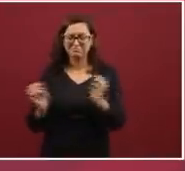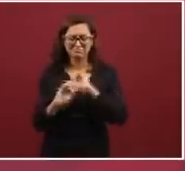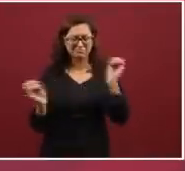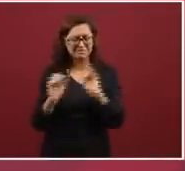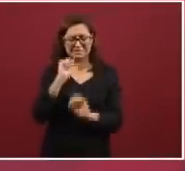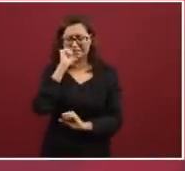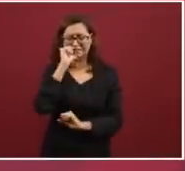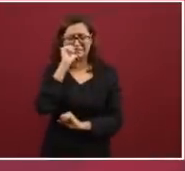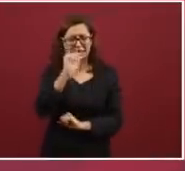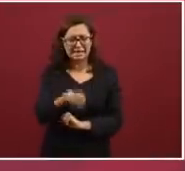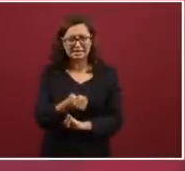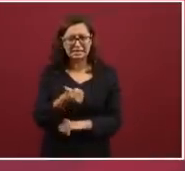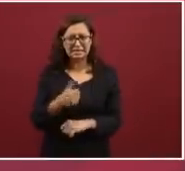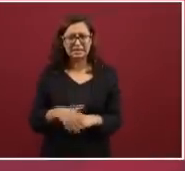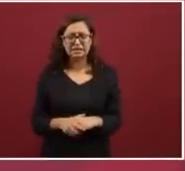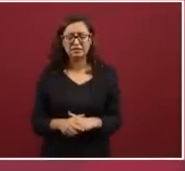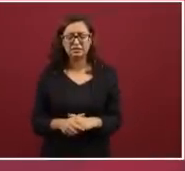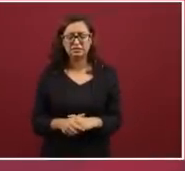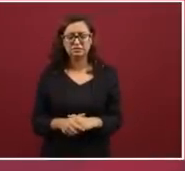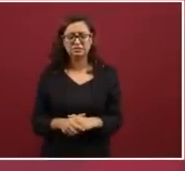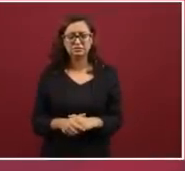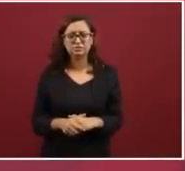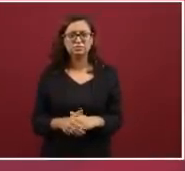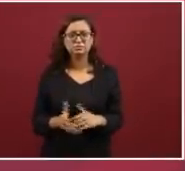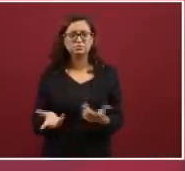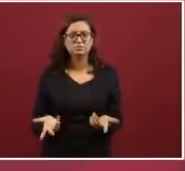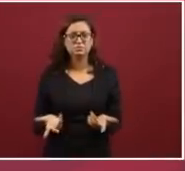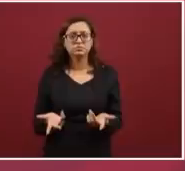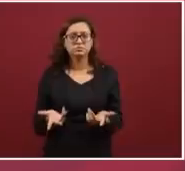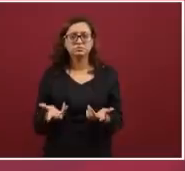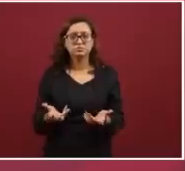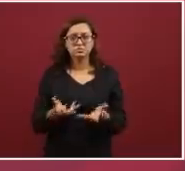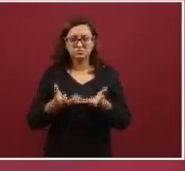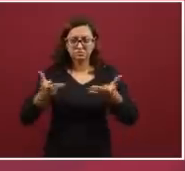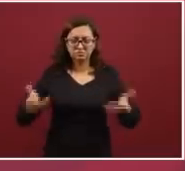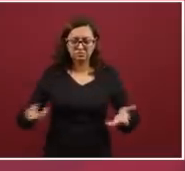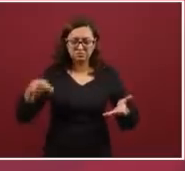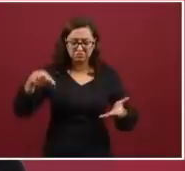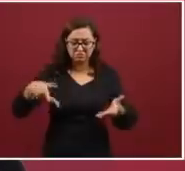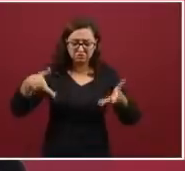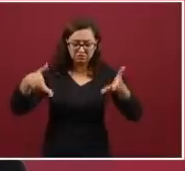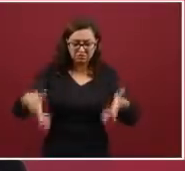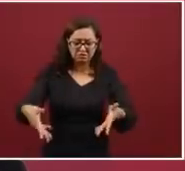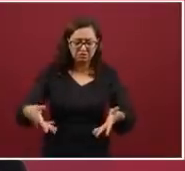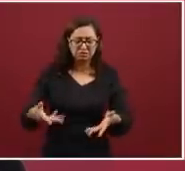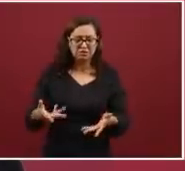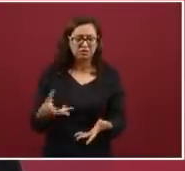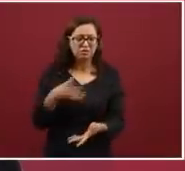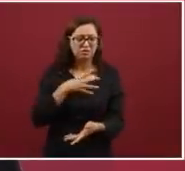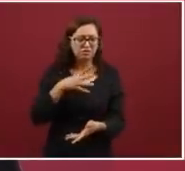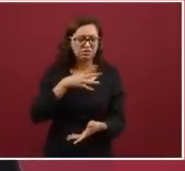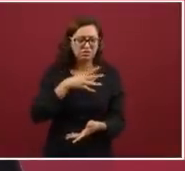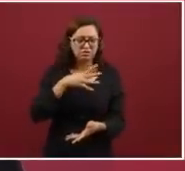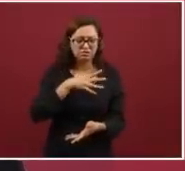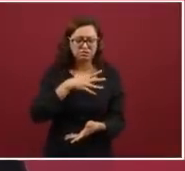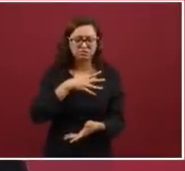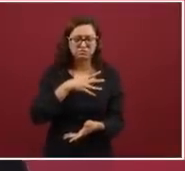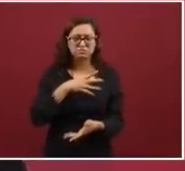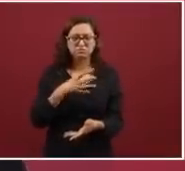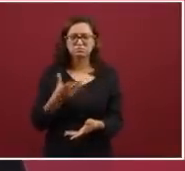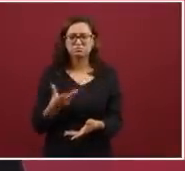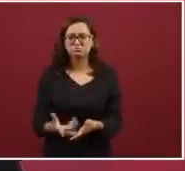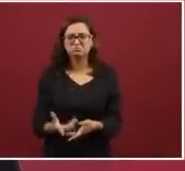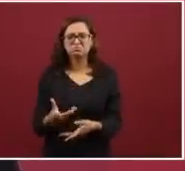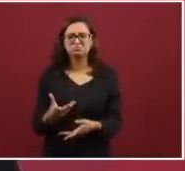y lo de las fosas. Yo desde el principio, retomando